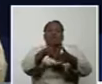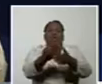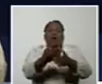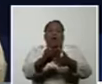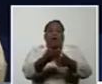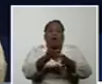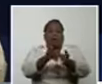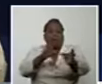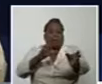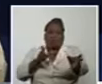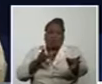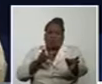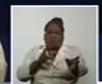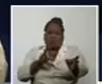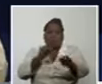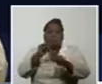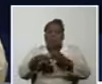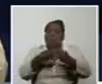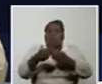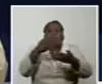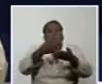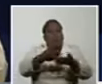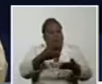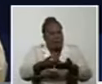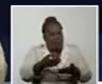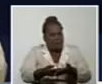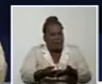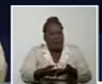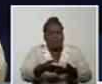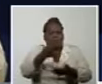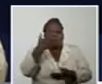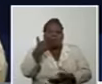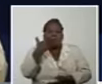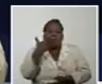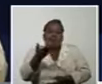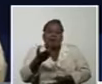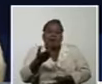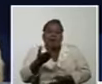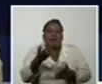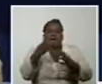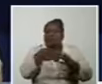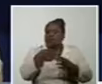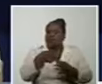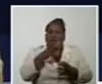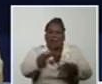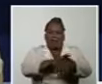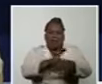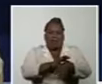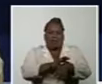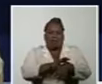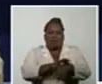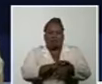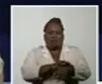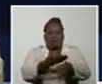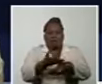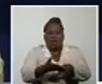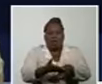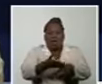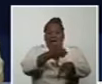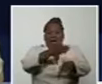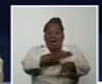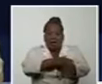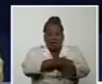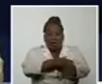donde además se les realiza una prueba para determinar que no tenga la enfermedad, antes de ir para